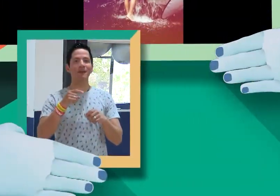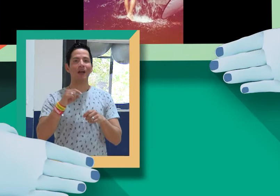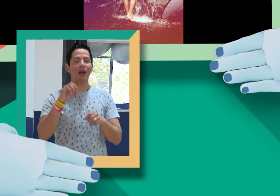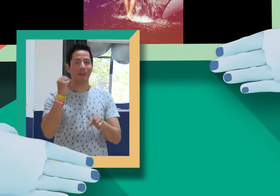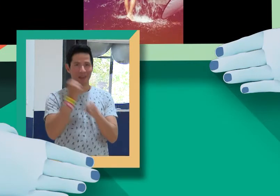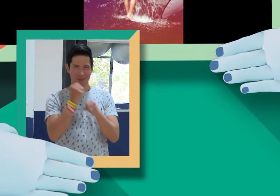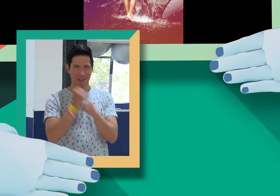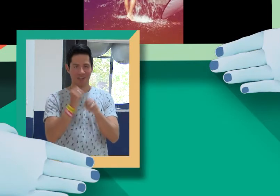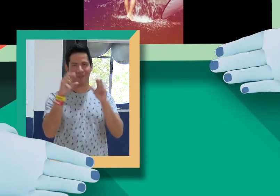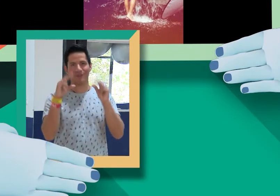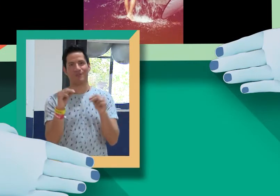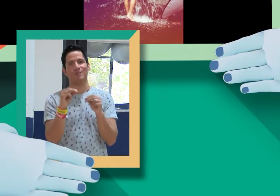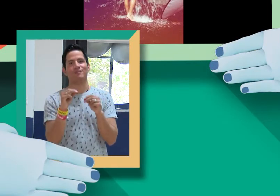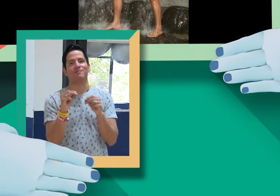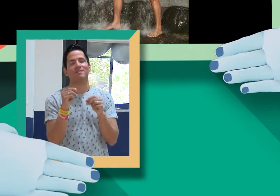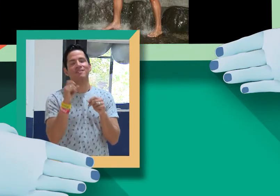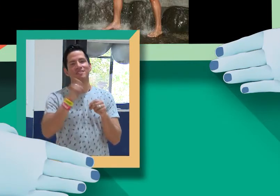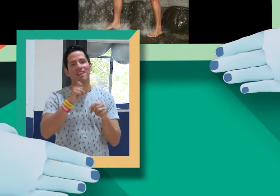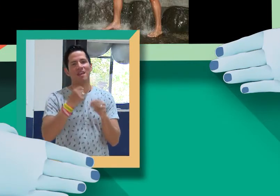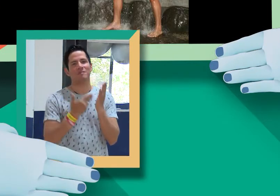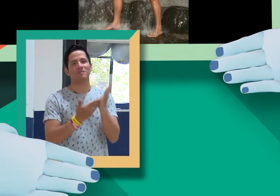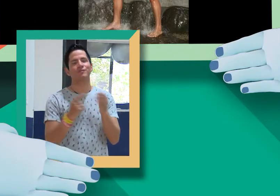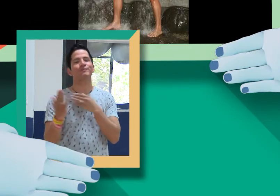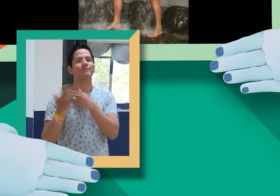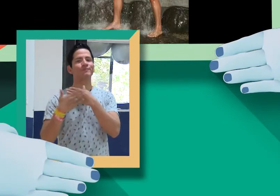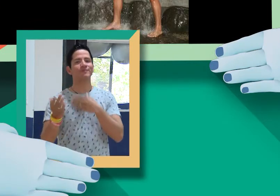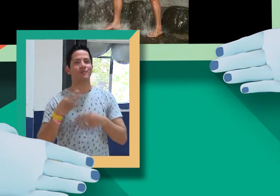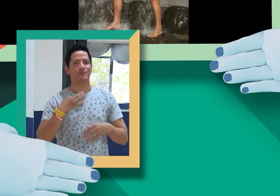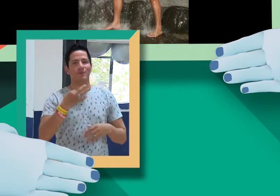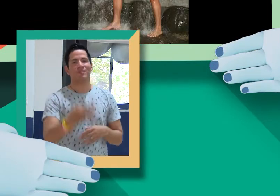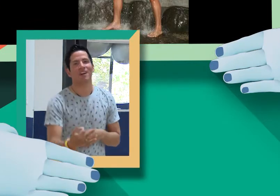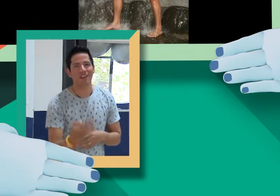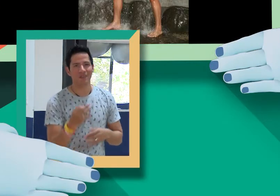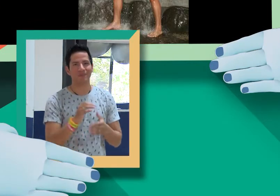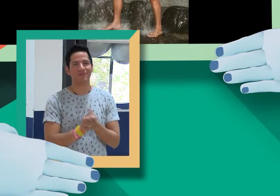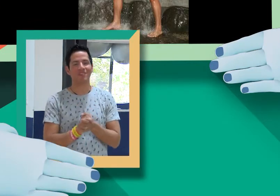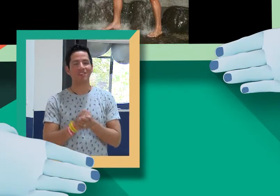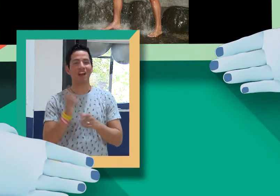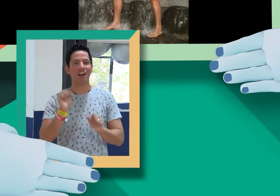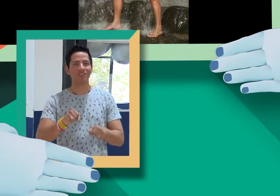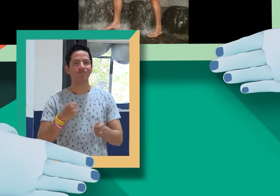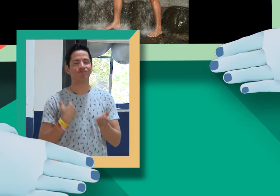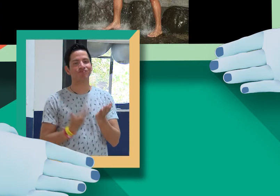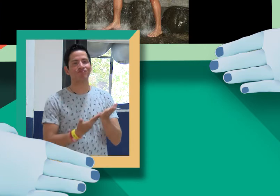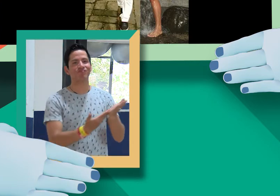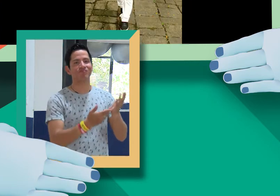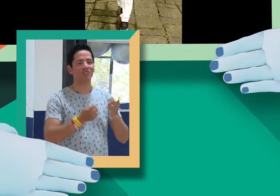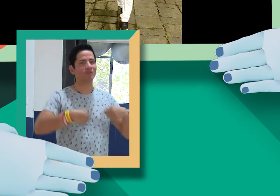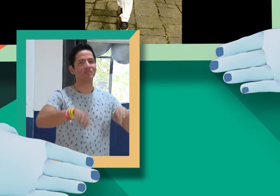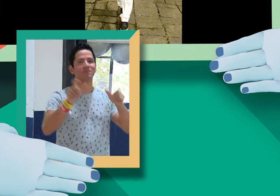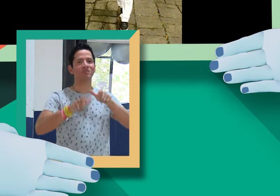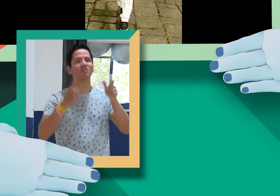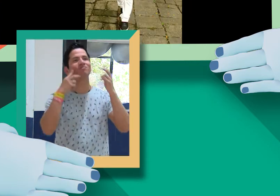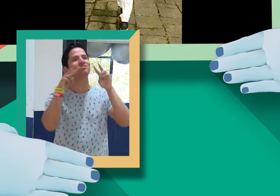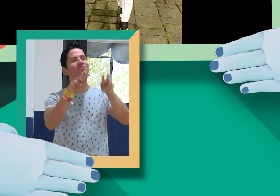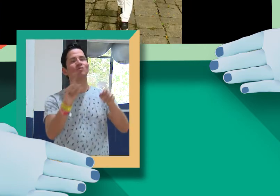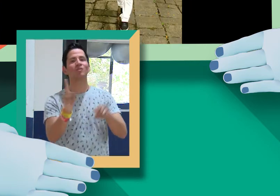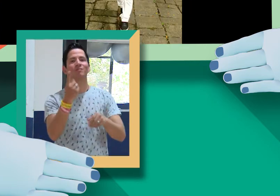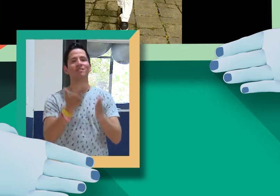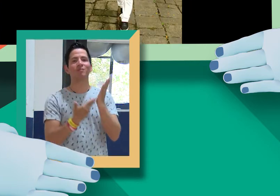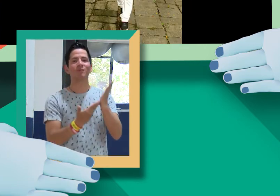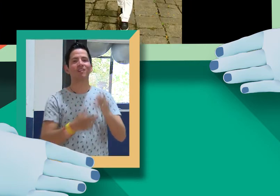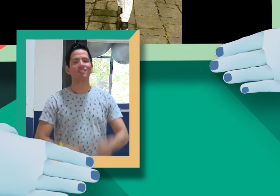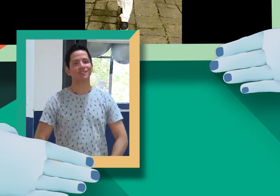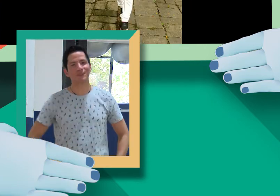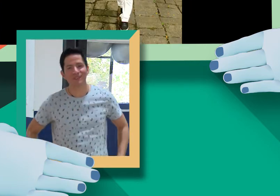Aún no he trabajado como modelo profesionalmente simplemente por campañas específicas. Me llaman y asisto por voluntad